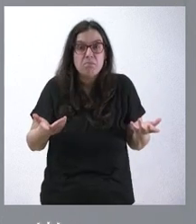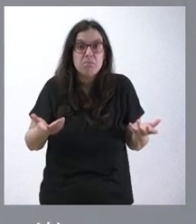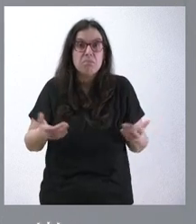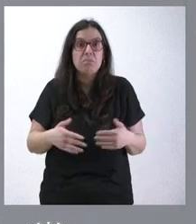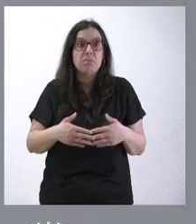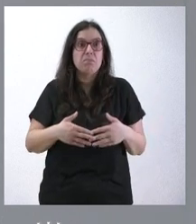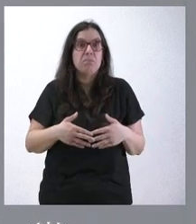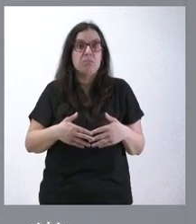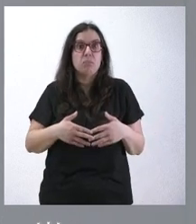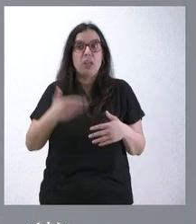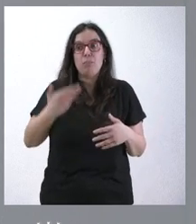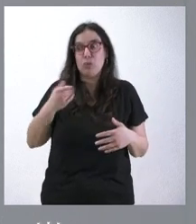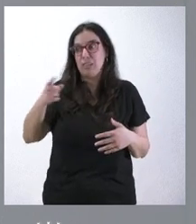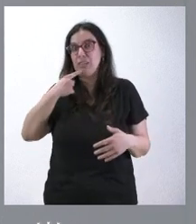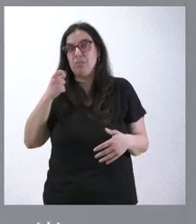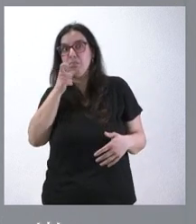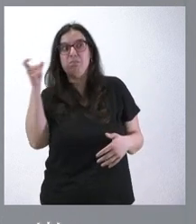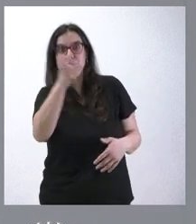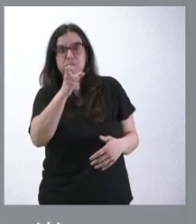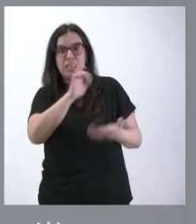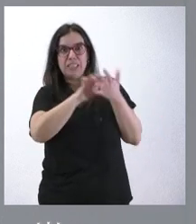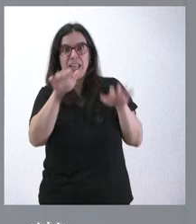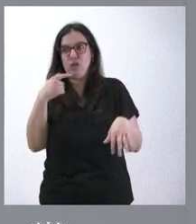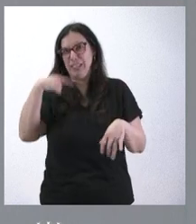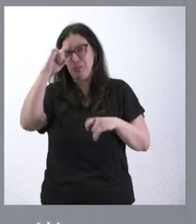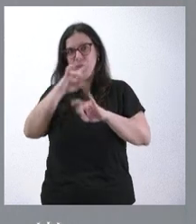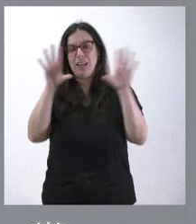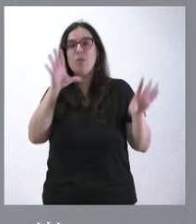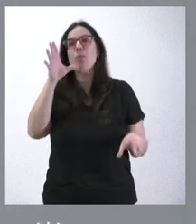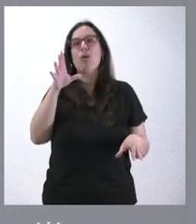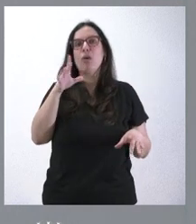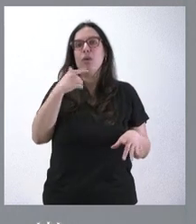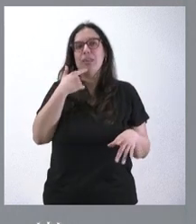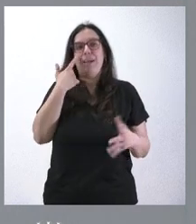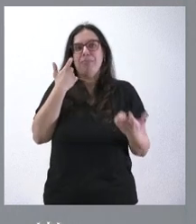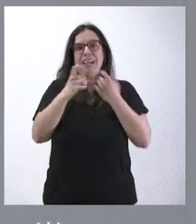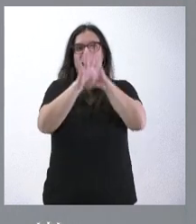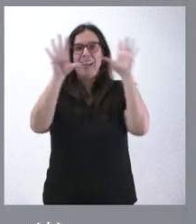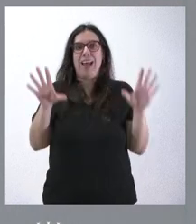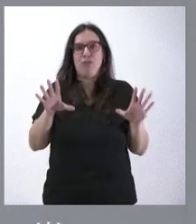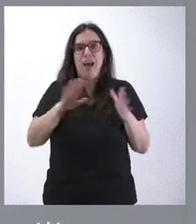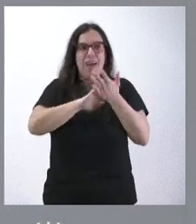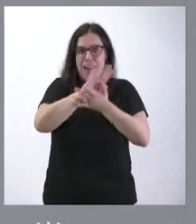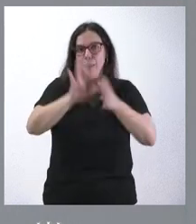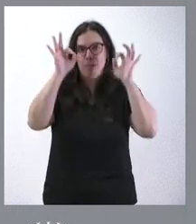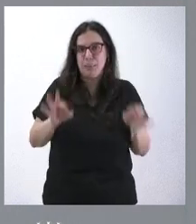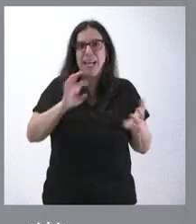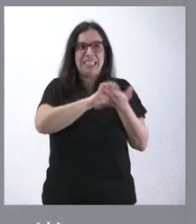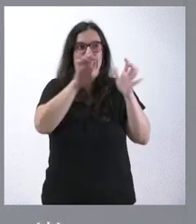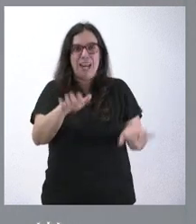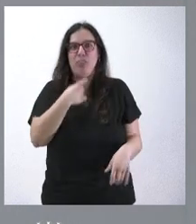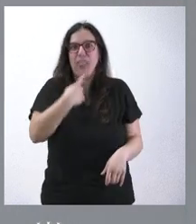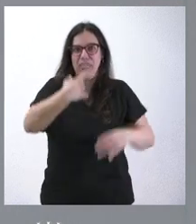Castilla León o no que parece ser que eso ha quedado Claro porque la referencia de Castilla León era muy evidente no se refería a otra comunidad Autónoma y tampoco se está